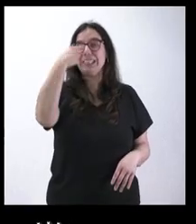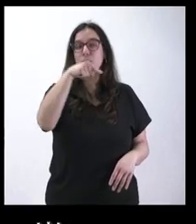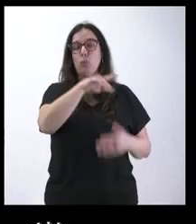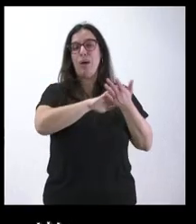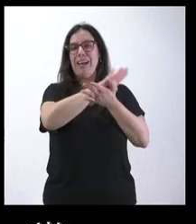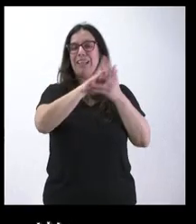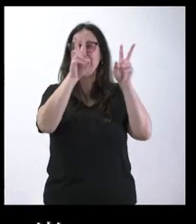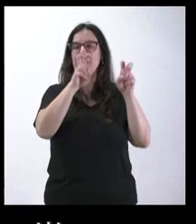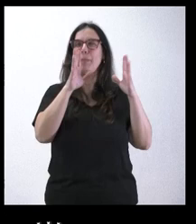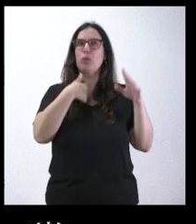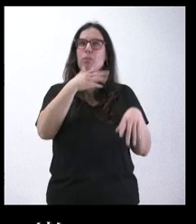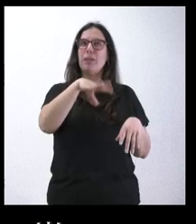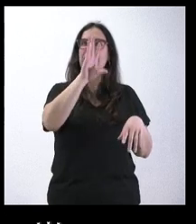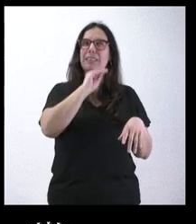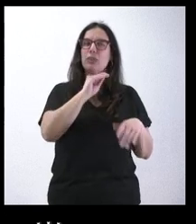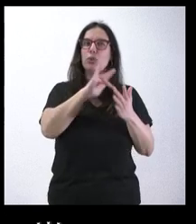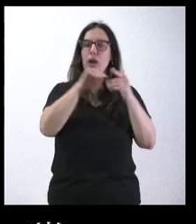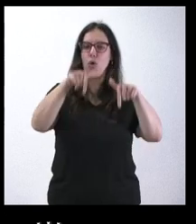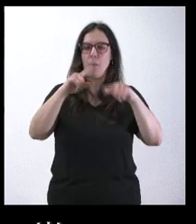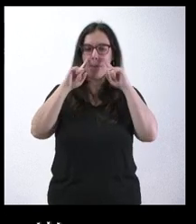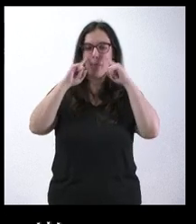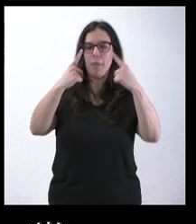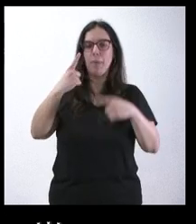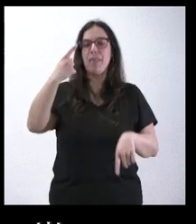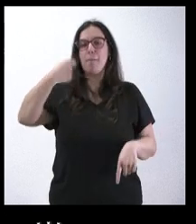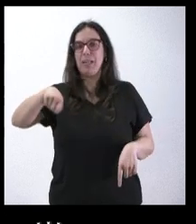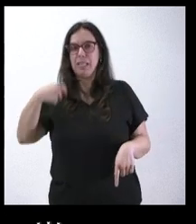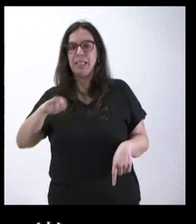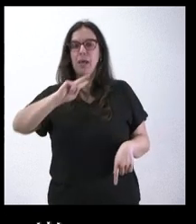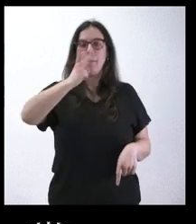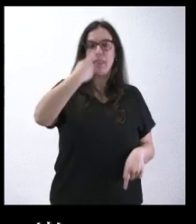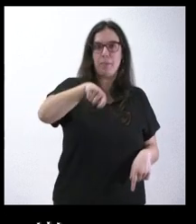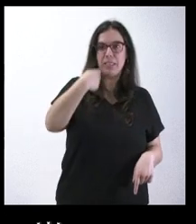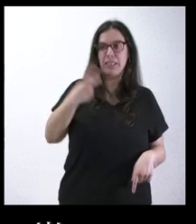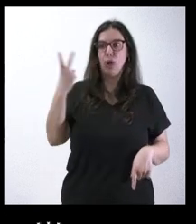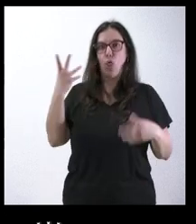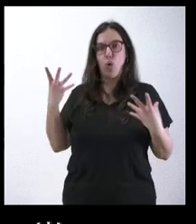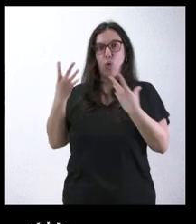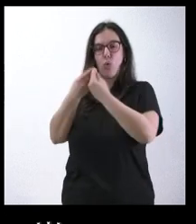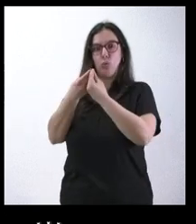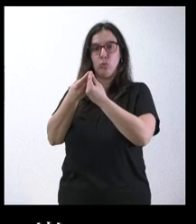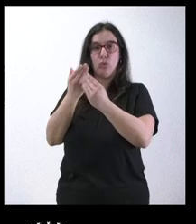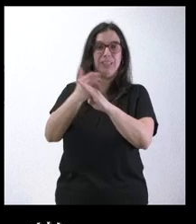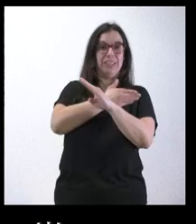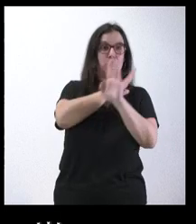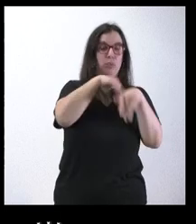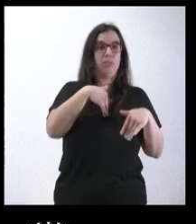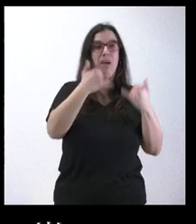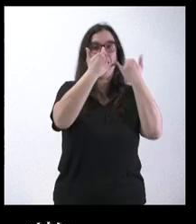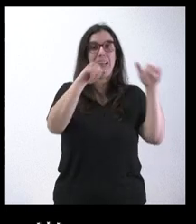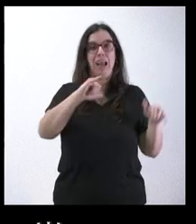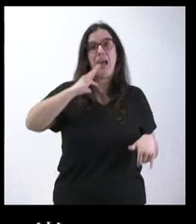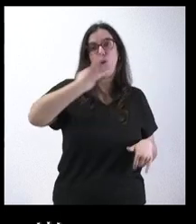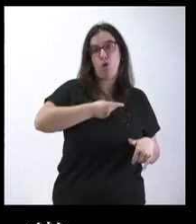pero entiendo que ha sido la primera vez que hoy el presidente y el vicepresidente han coincidido después del del de la gala de los Goya y del